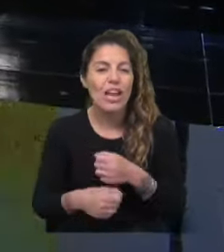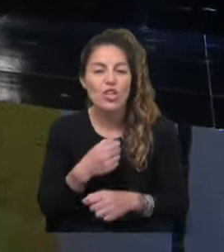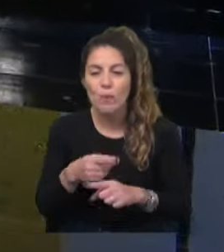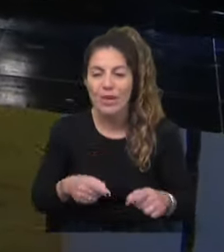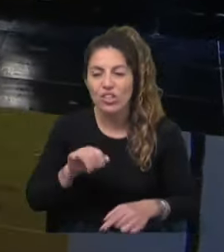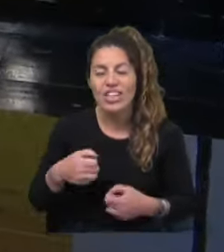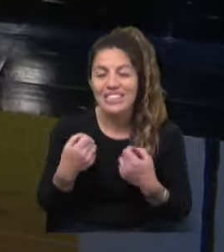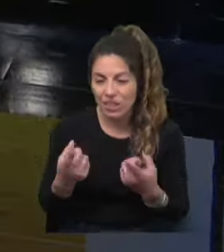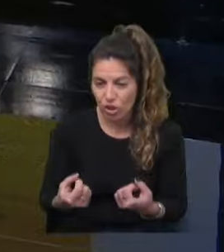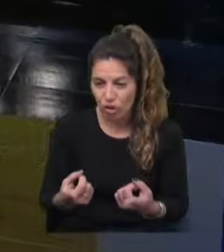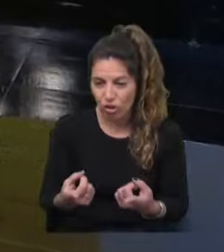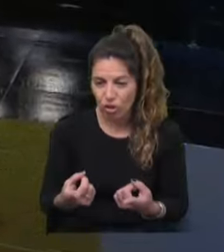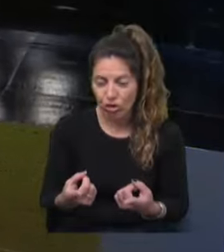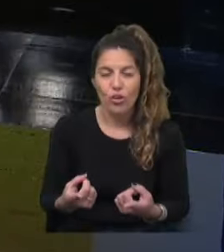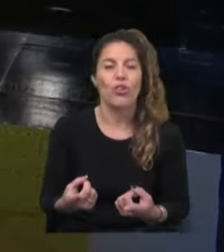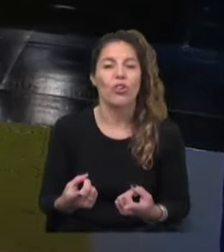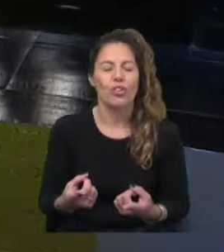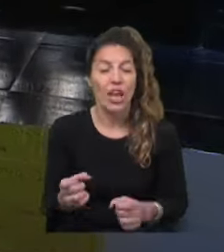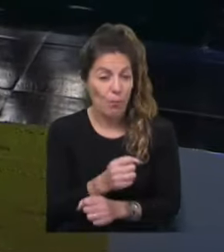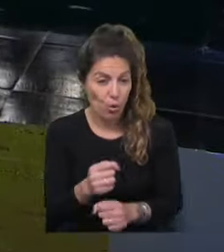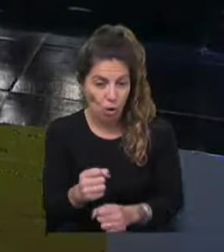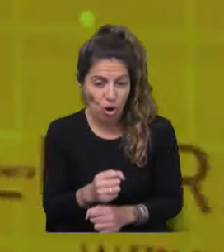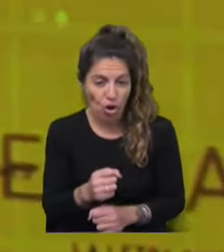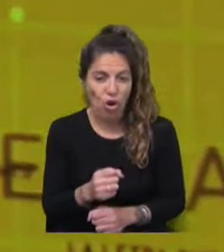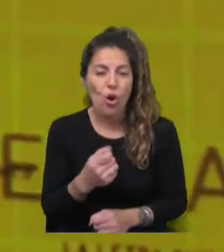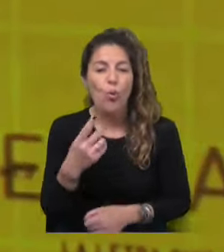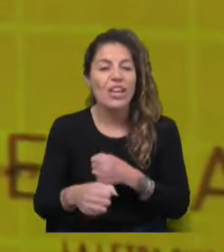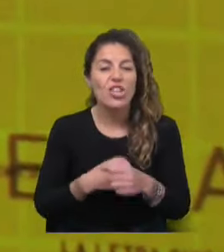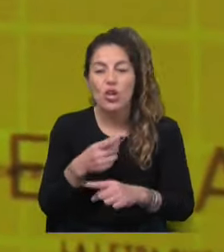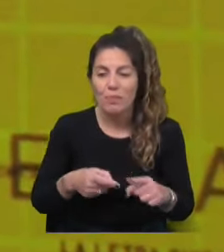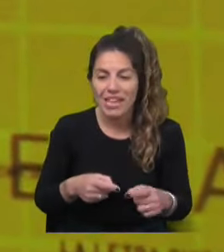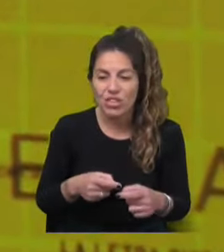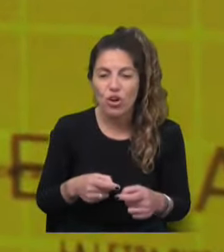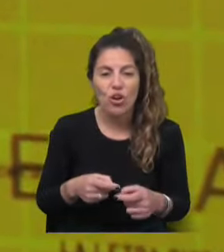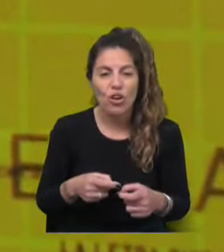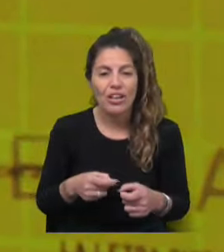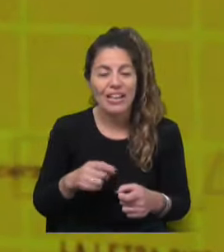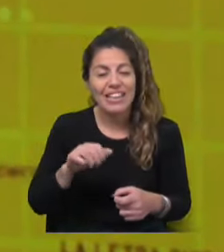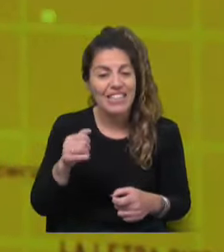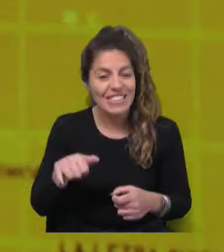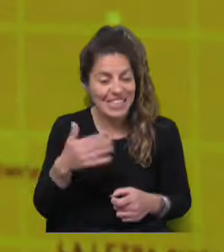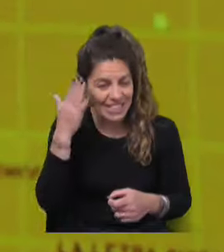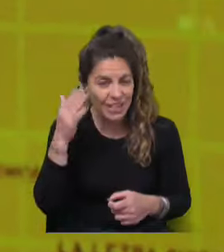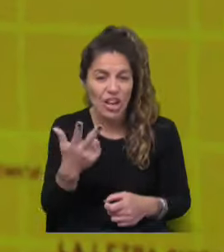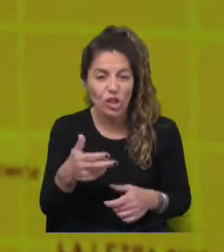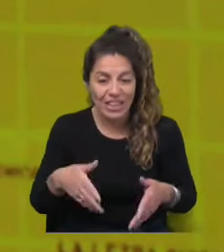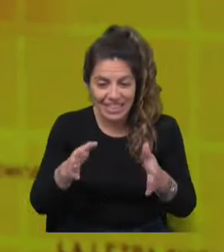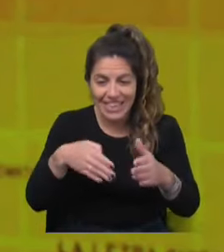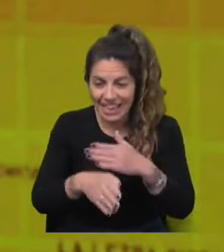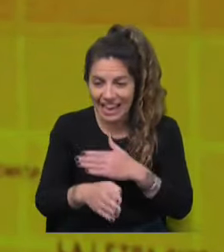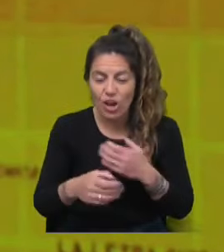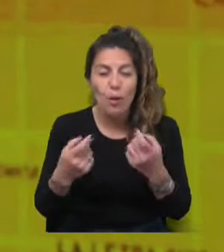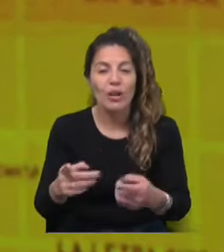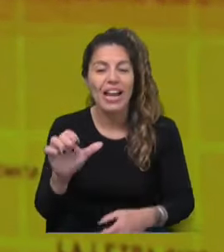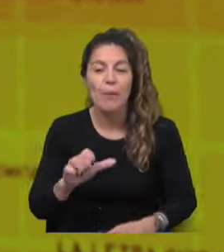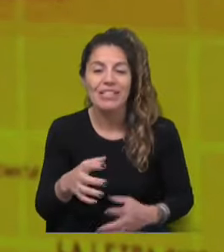ya se adjudicó, ¿no? O sea, se adjudicó hace un año y medio que se sabía que estos tres escáneres le iba a poner la empresa